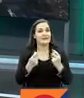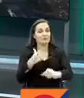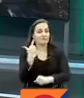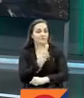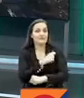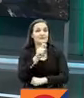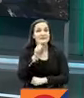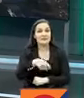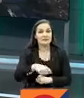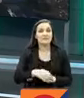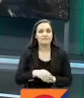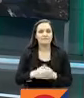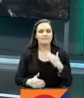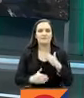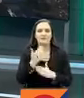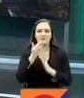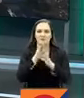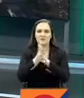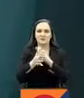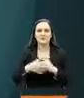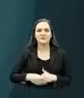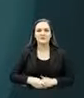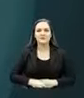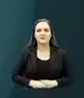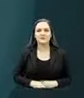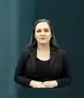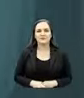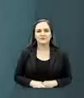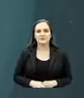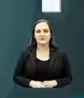biológicos. De esa manera, comenzamos.